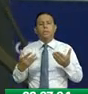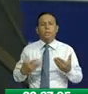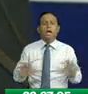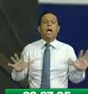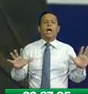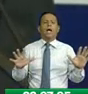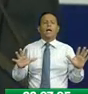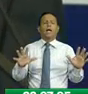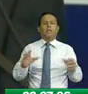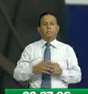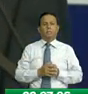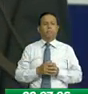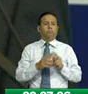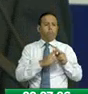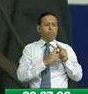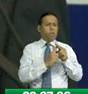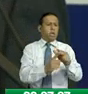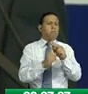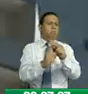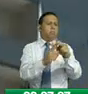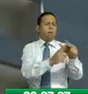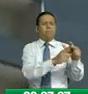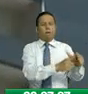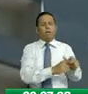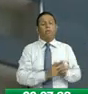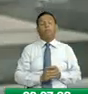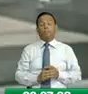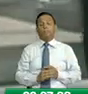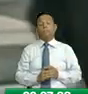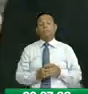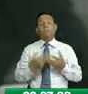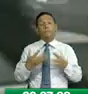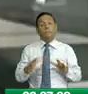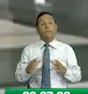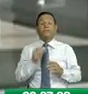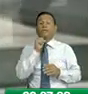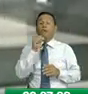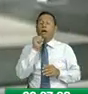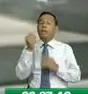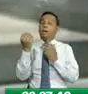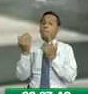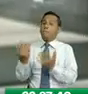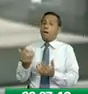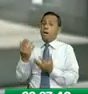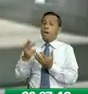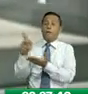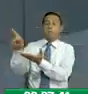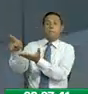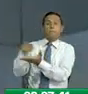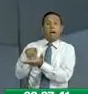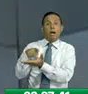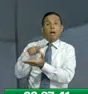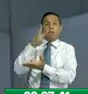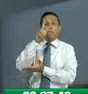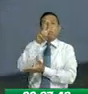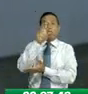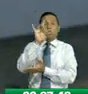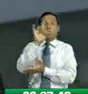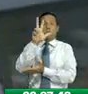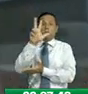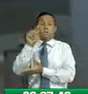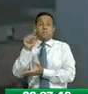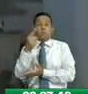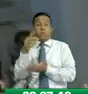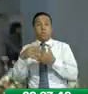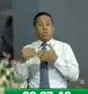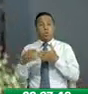del 6.2%. Sin embargo, aún está pendiente el pago de 283 millones de dólares adeudados